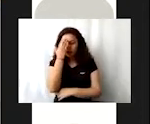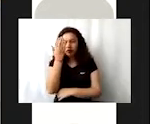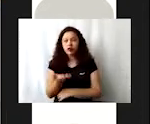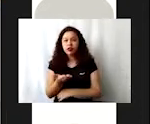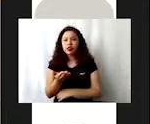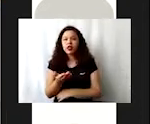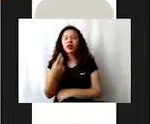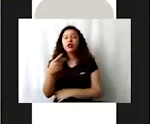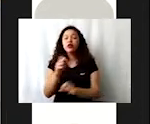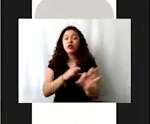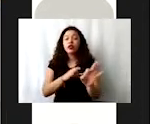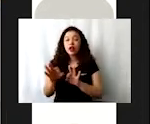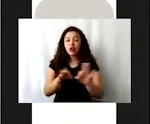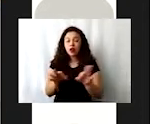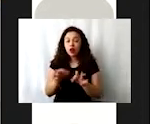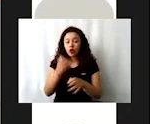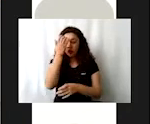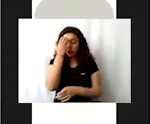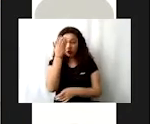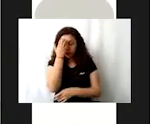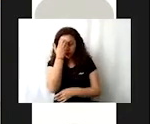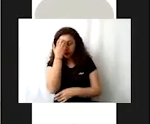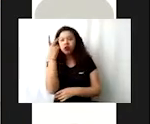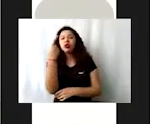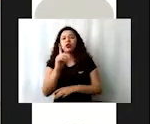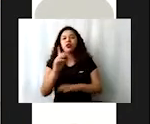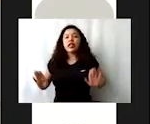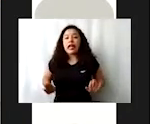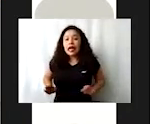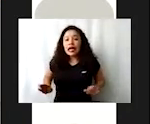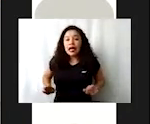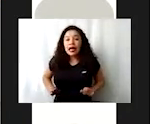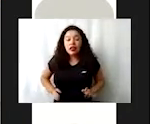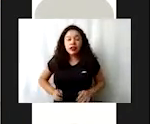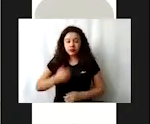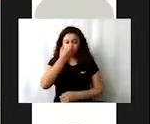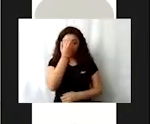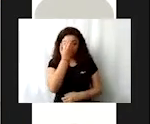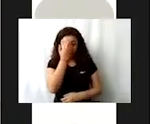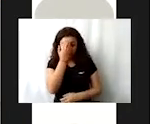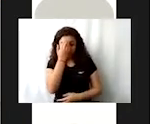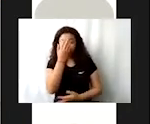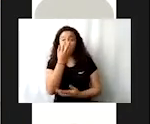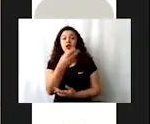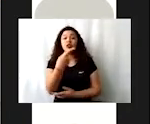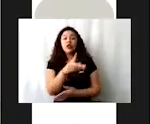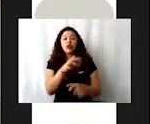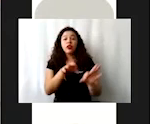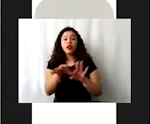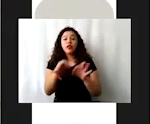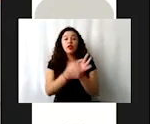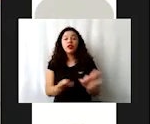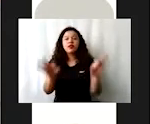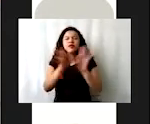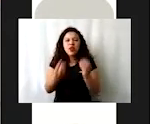tu trabajo, cuáles son las cualidades de qué tan importante es tu trabajo, qué es lo